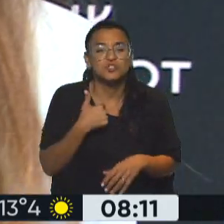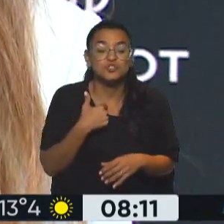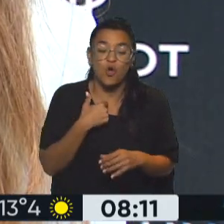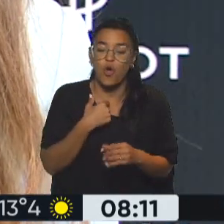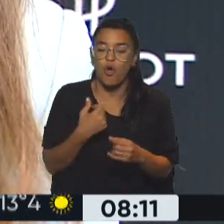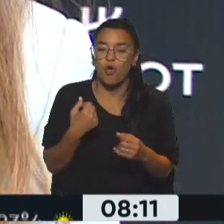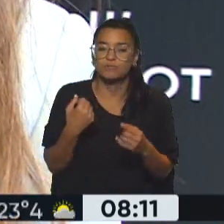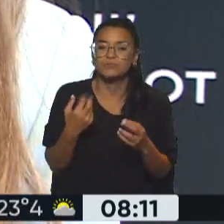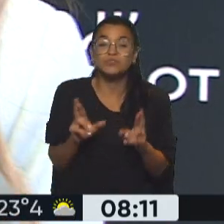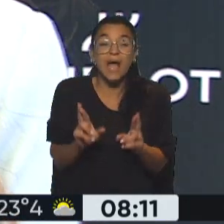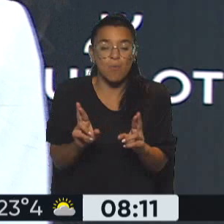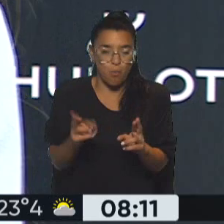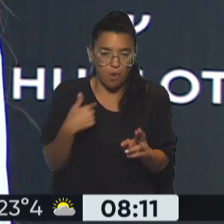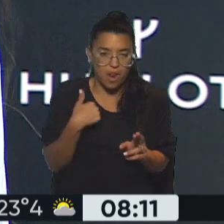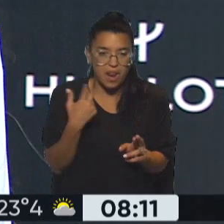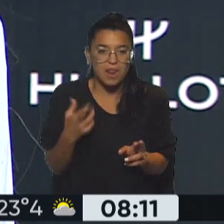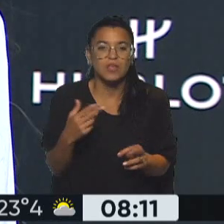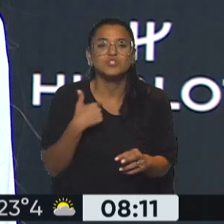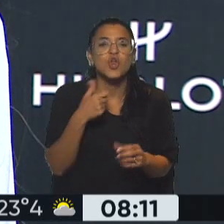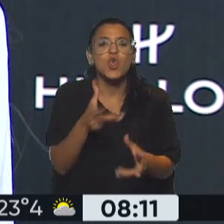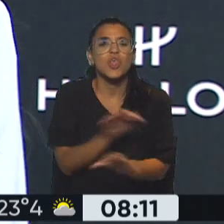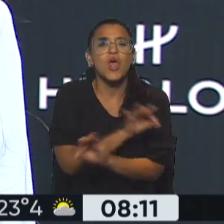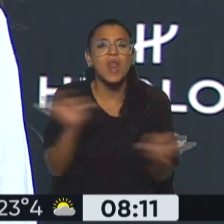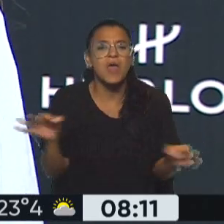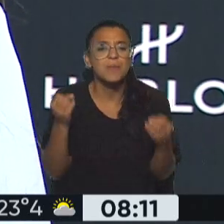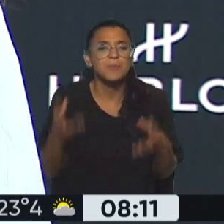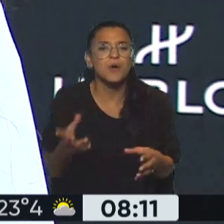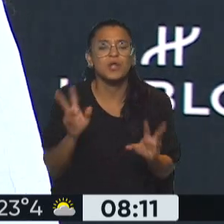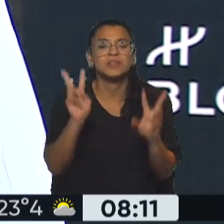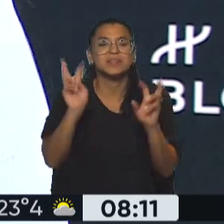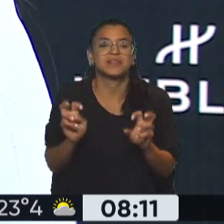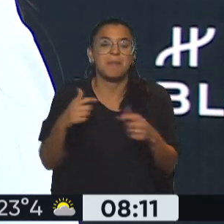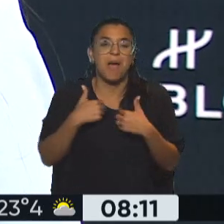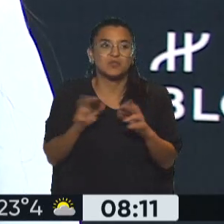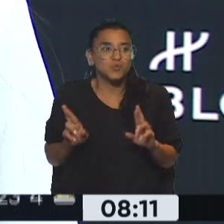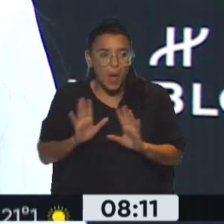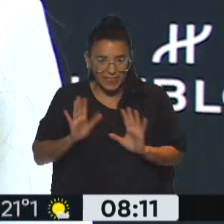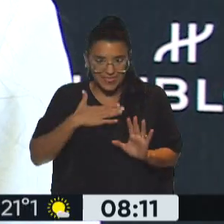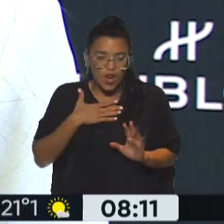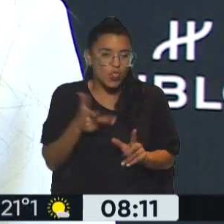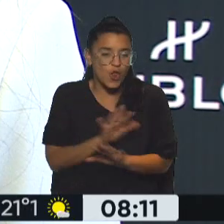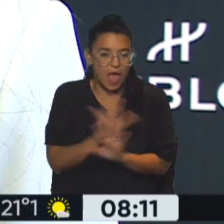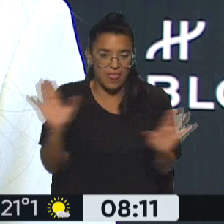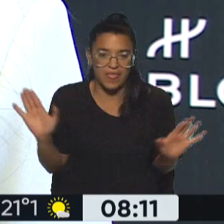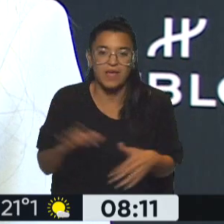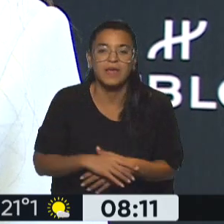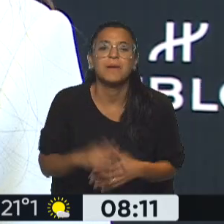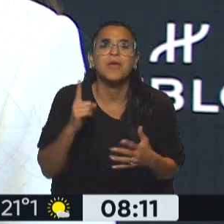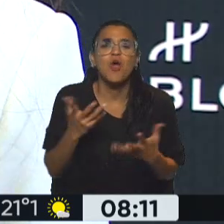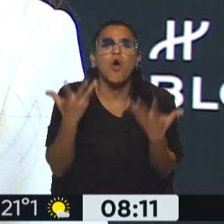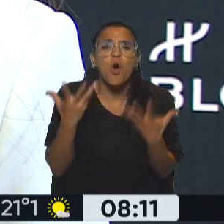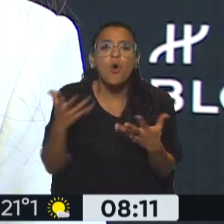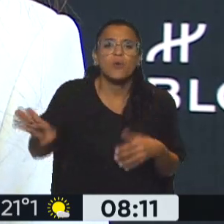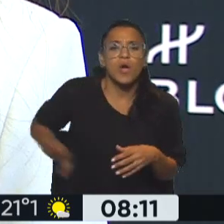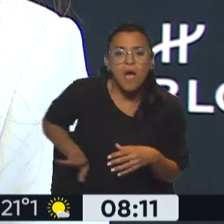cabulera que no tiro pronósticos ni digo nada por una cuestión de cábala, pero sí, obviamente, con las ganas,